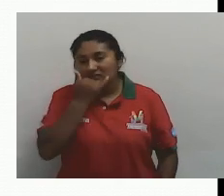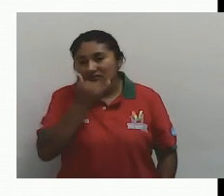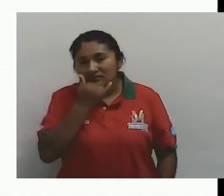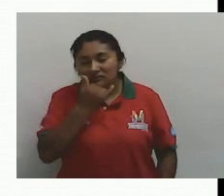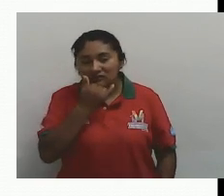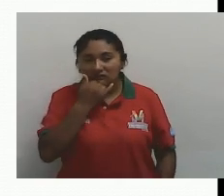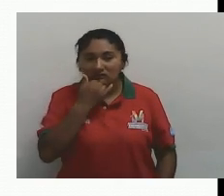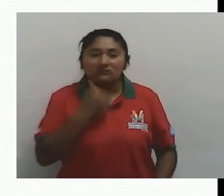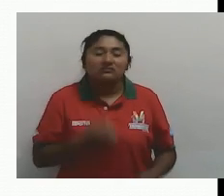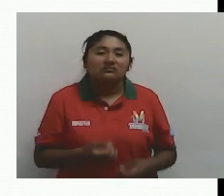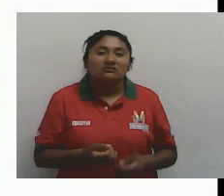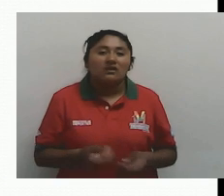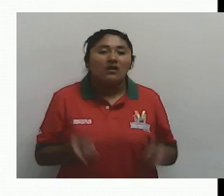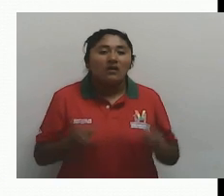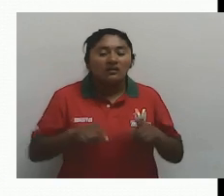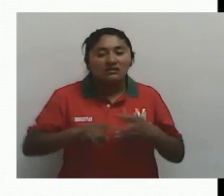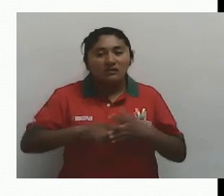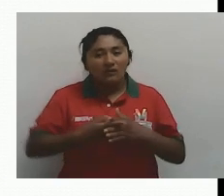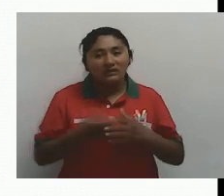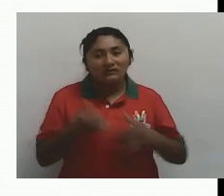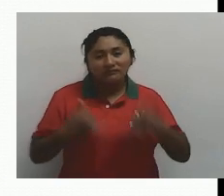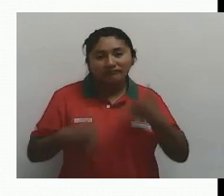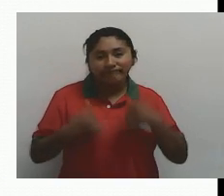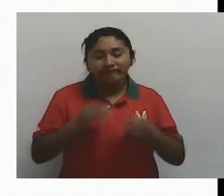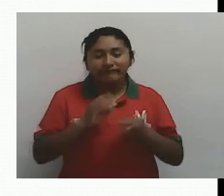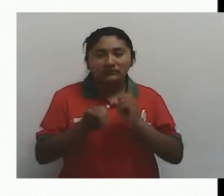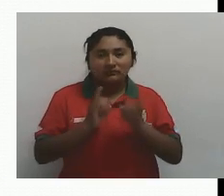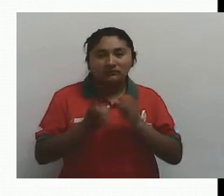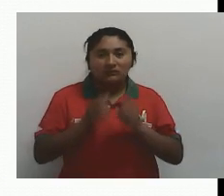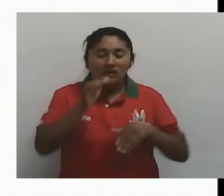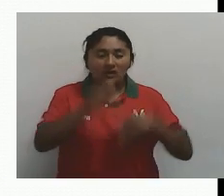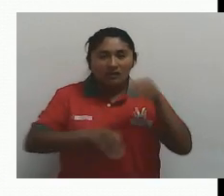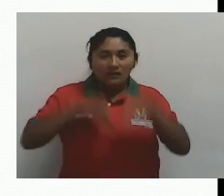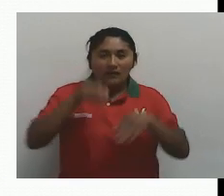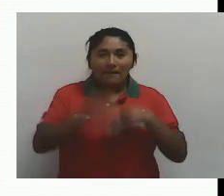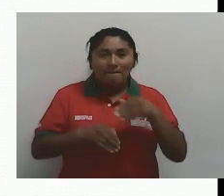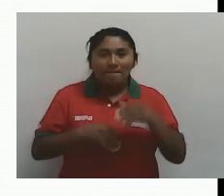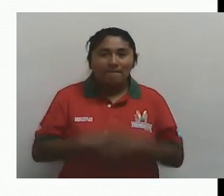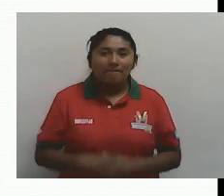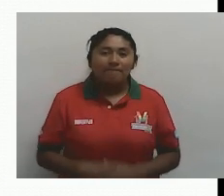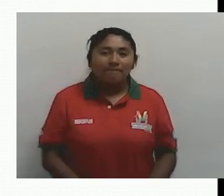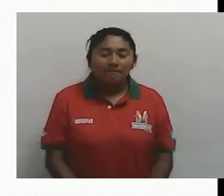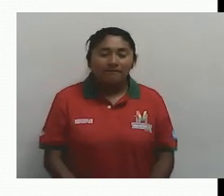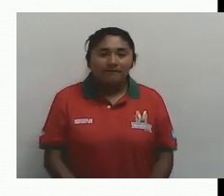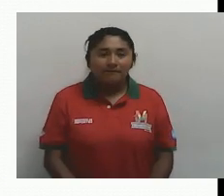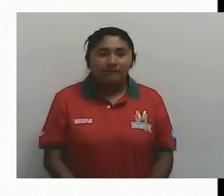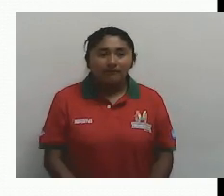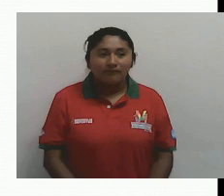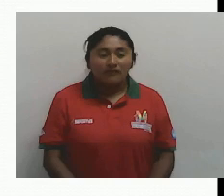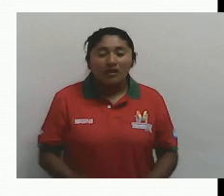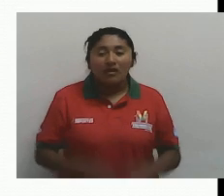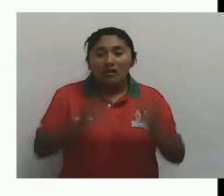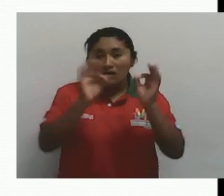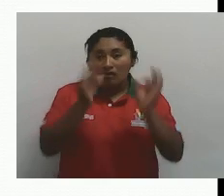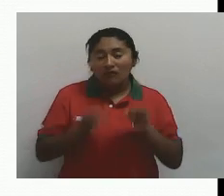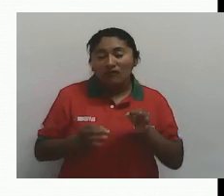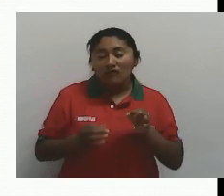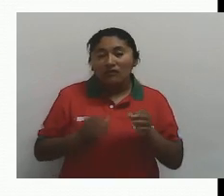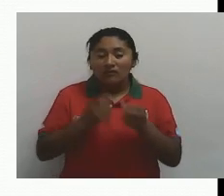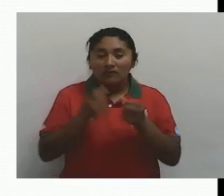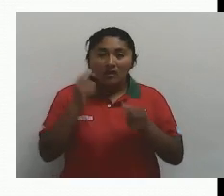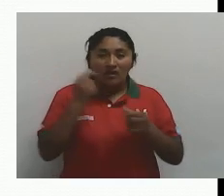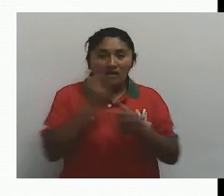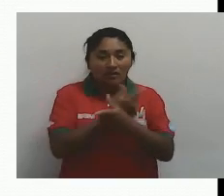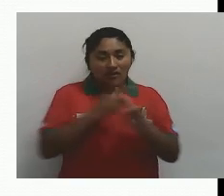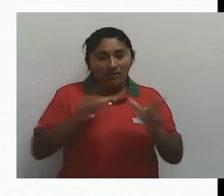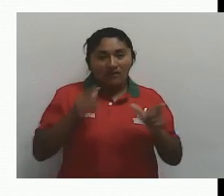del nadador deberá tocar la pared al completar cada tramo de la prueba, incluyendo la meta final. Hay que